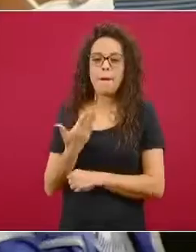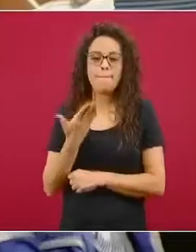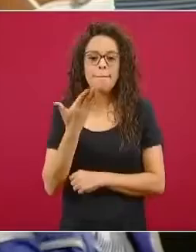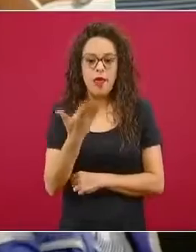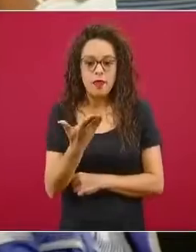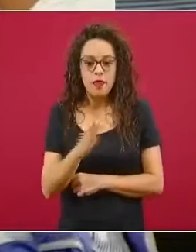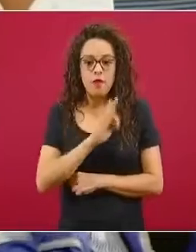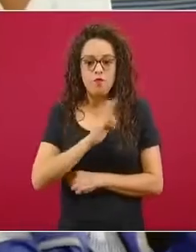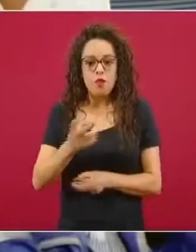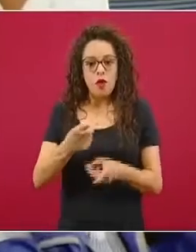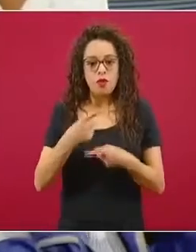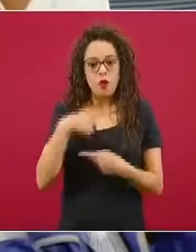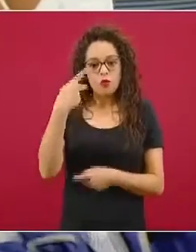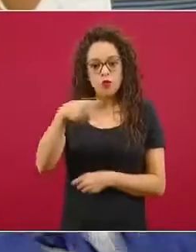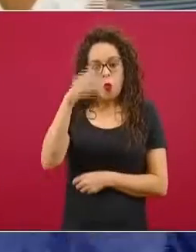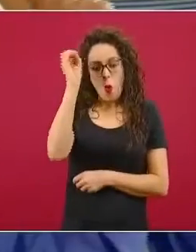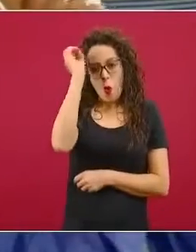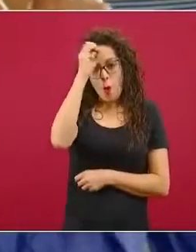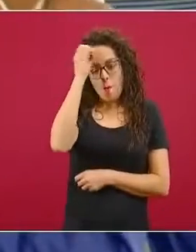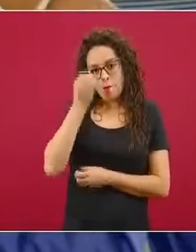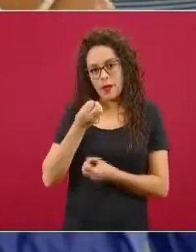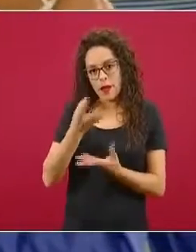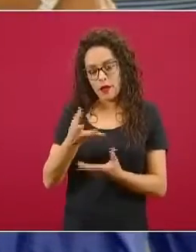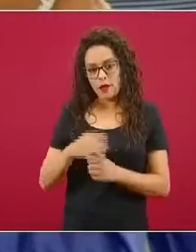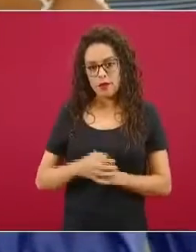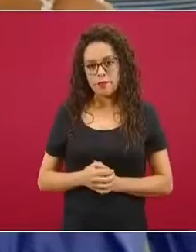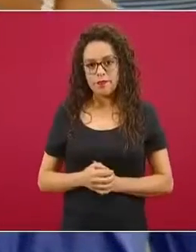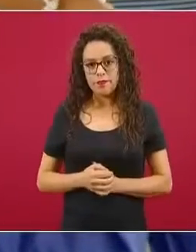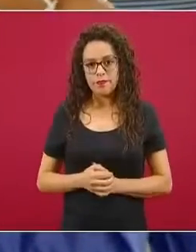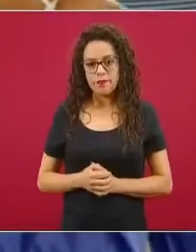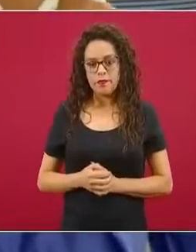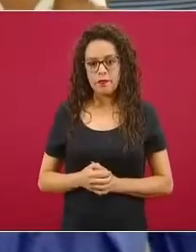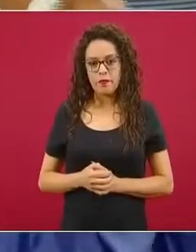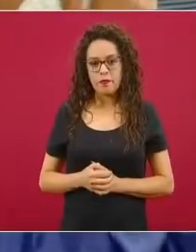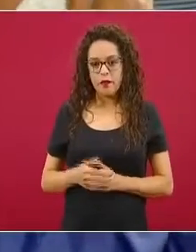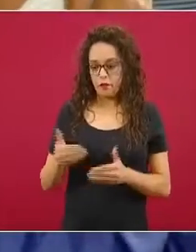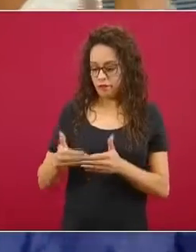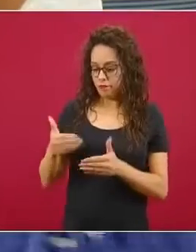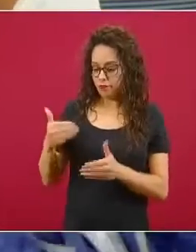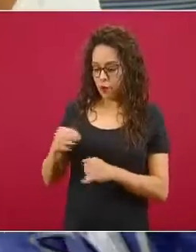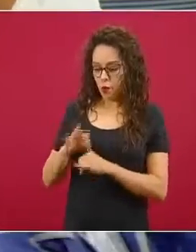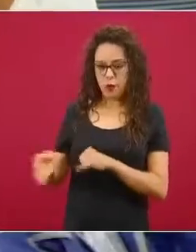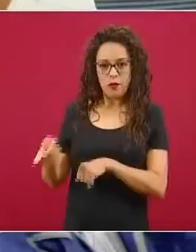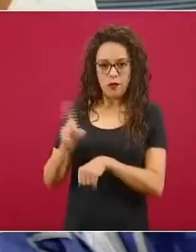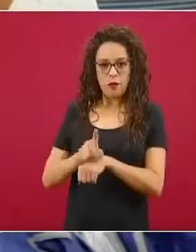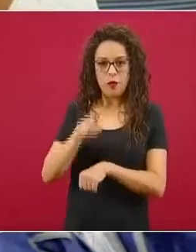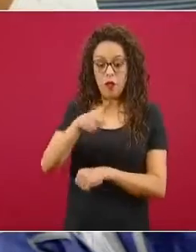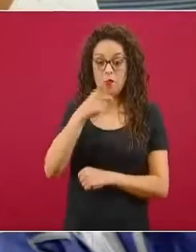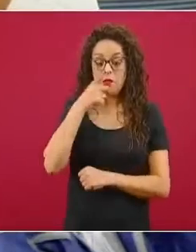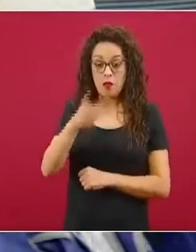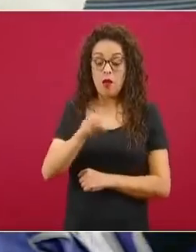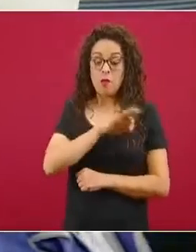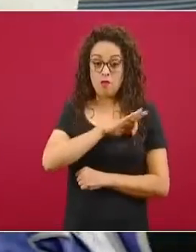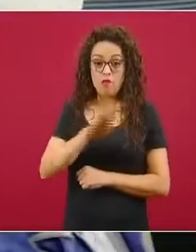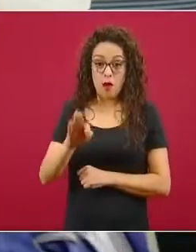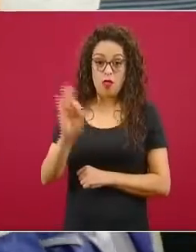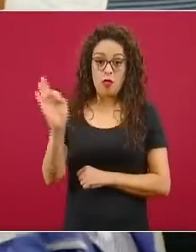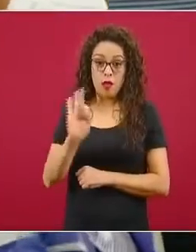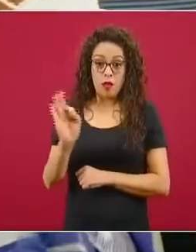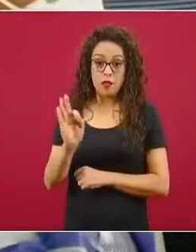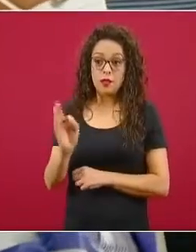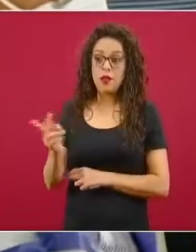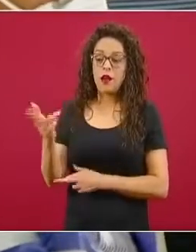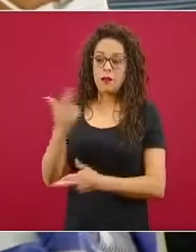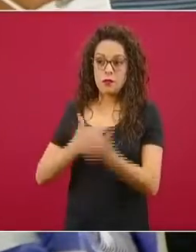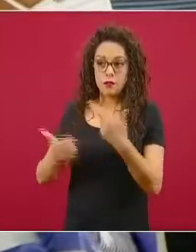hiciera un comentario al respecto. En los últimos días ustedes han hablado de un incremento de casos, del riesgo que pudiera